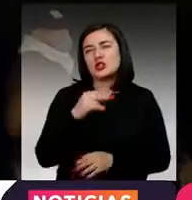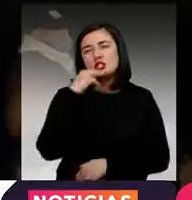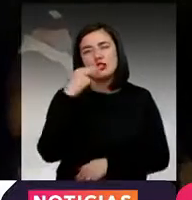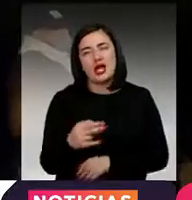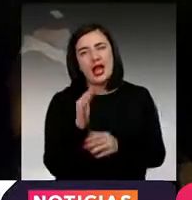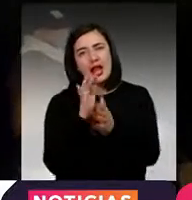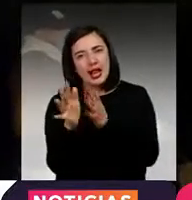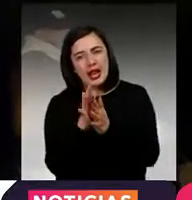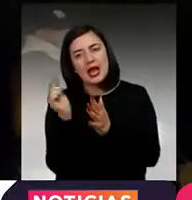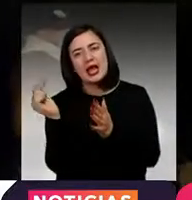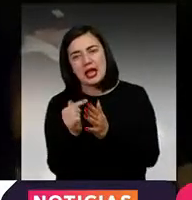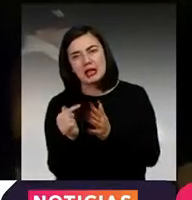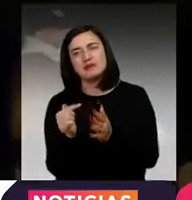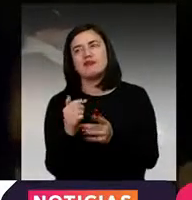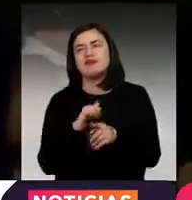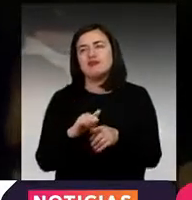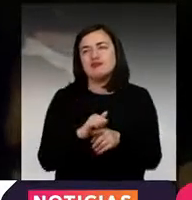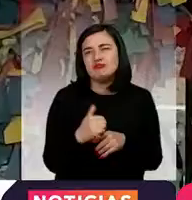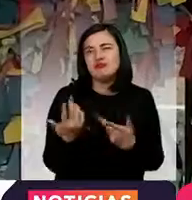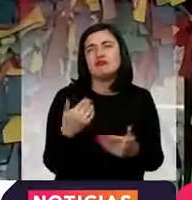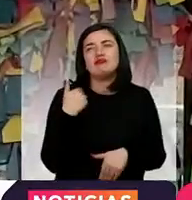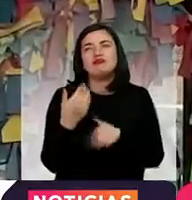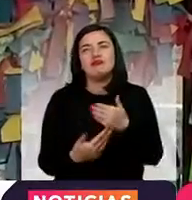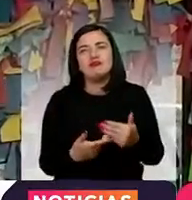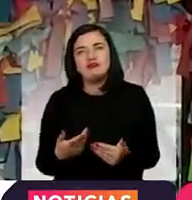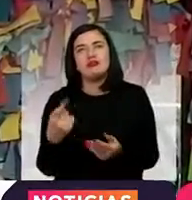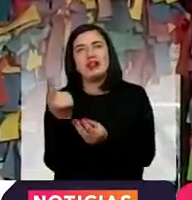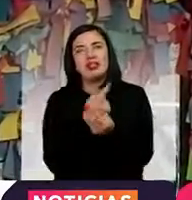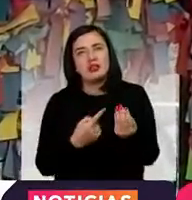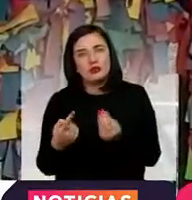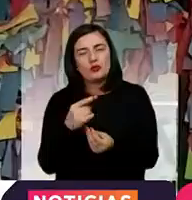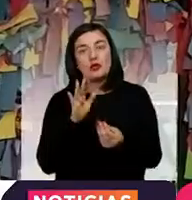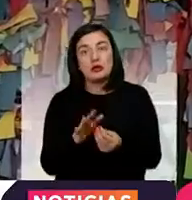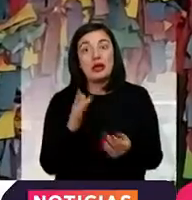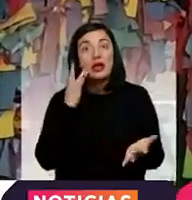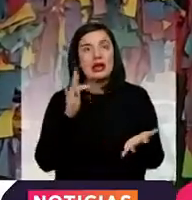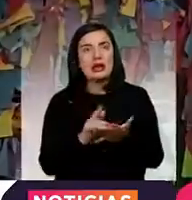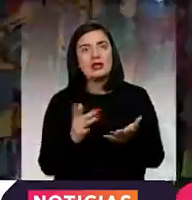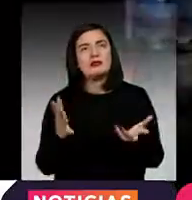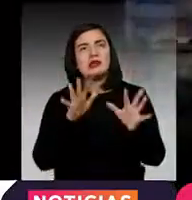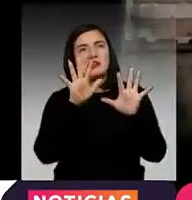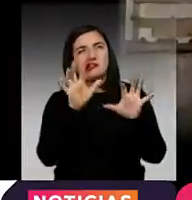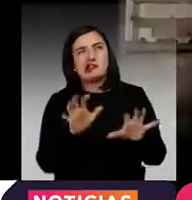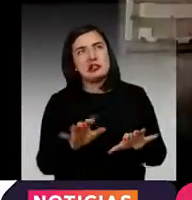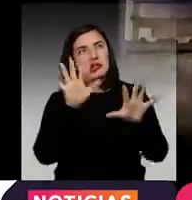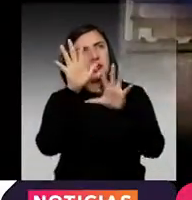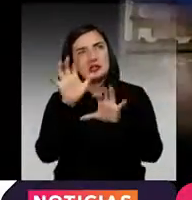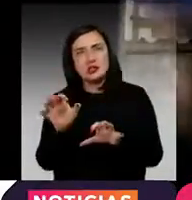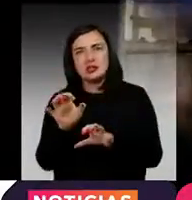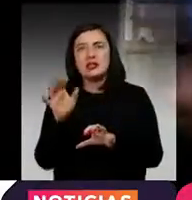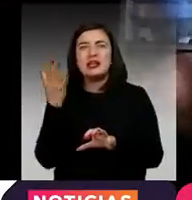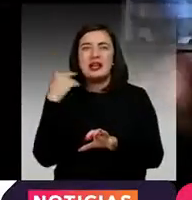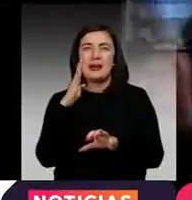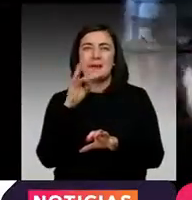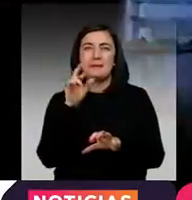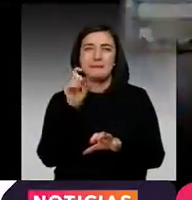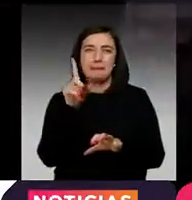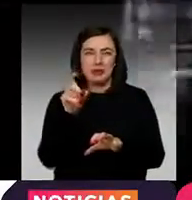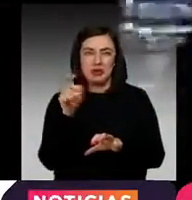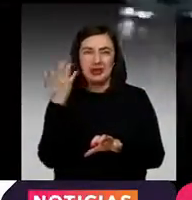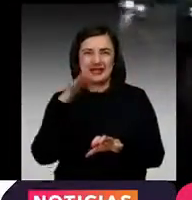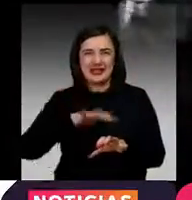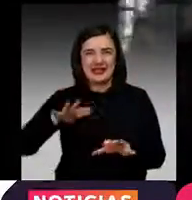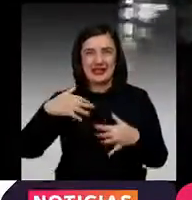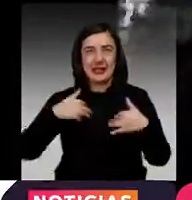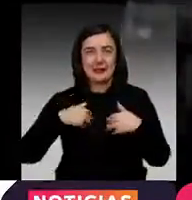un ejercicio de dibujo. Sobre las ruinas de los edificios de la L o calle del Bronx en Los Mártires se proyectaron